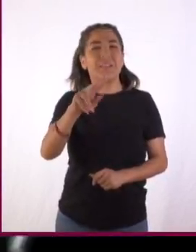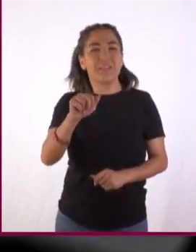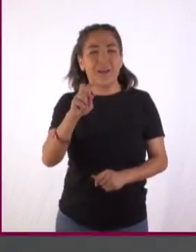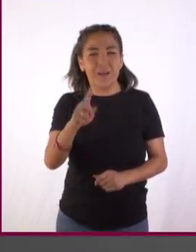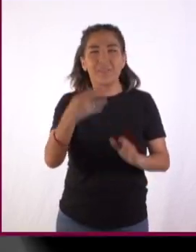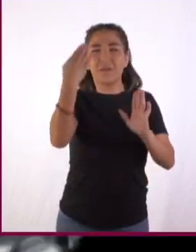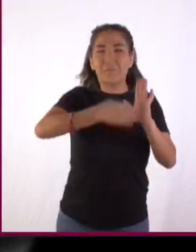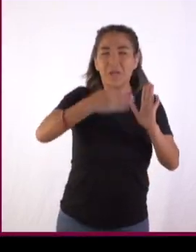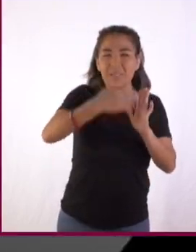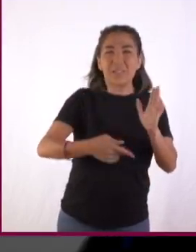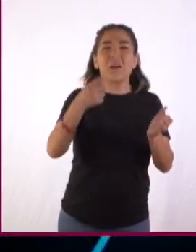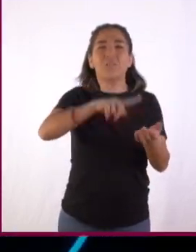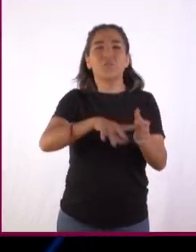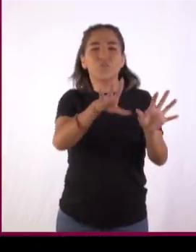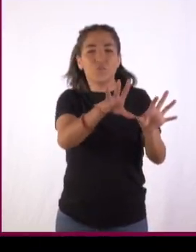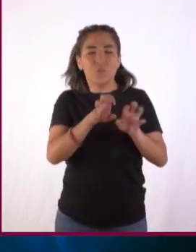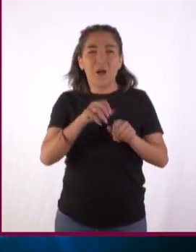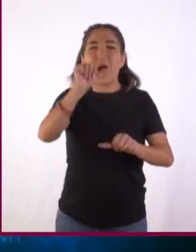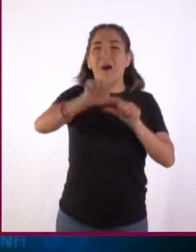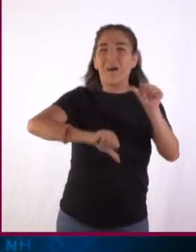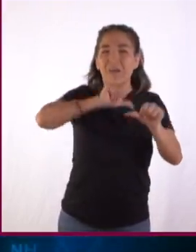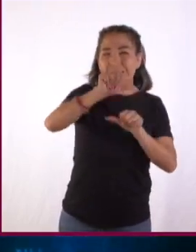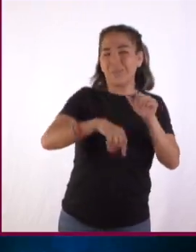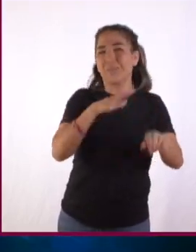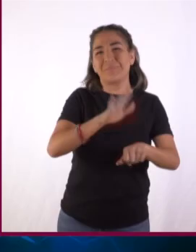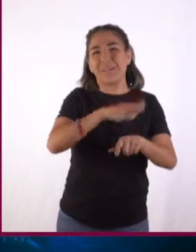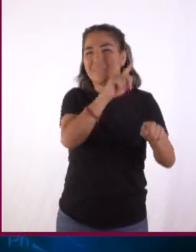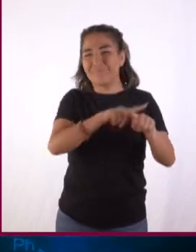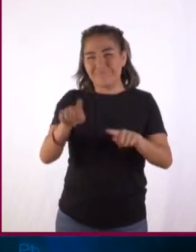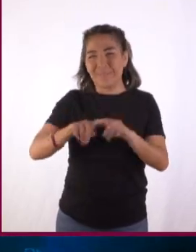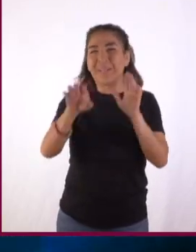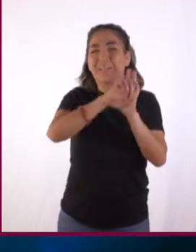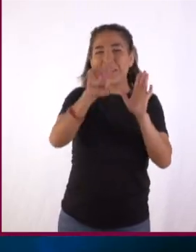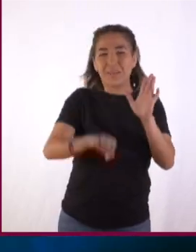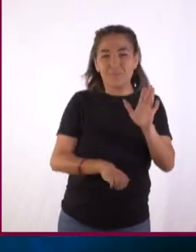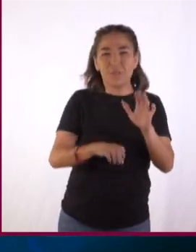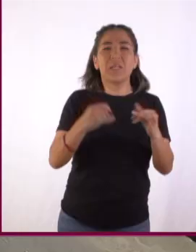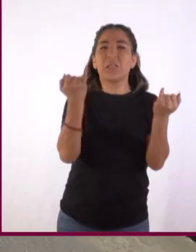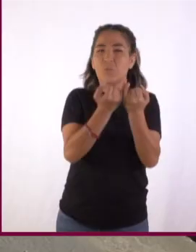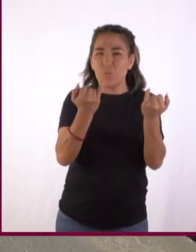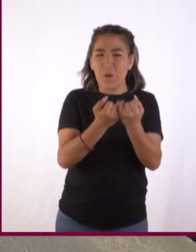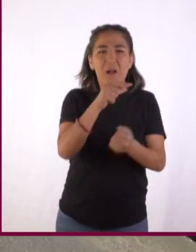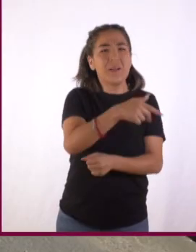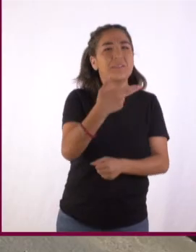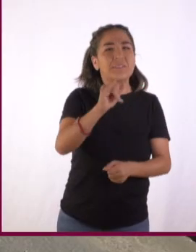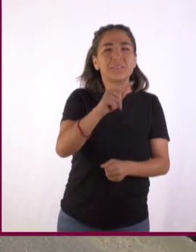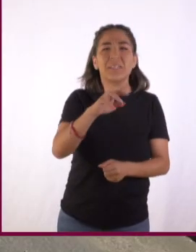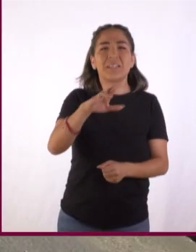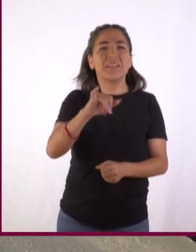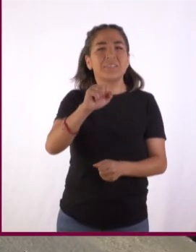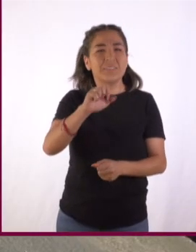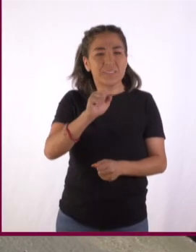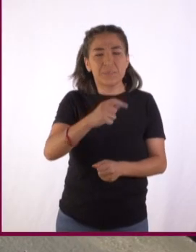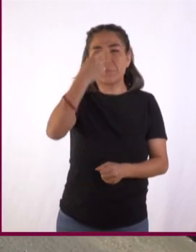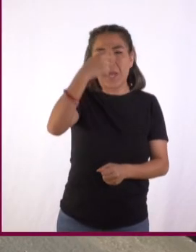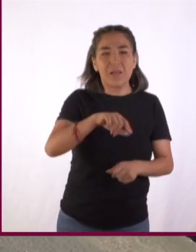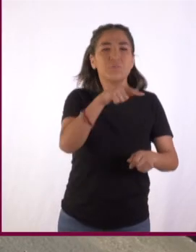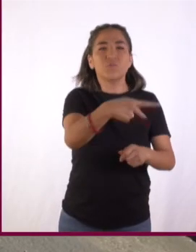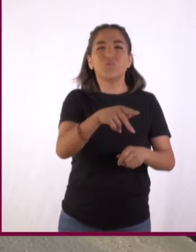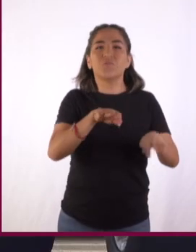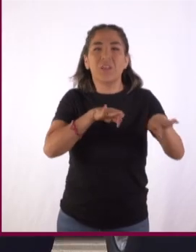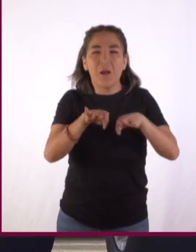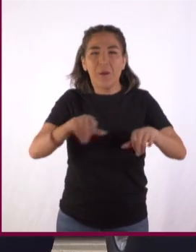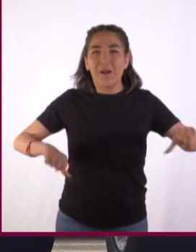la mecánica, la de absorción o adhesión de átomos, por mencionar algunos ejemplos. La histéresis se ha empleado como modelo